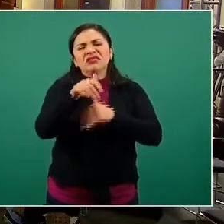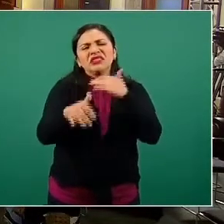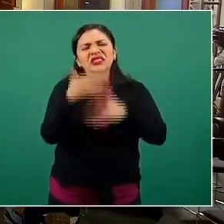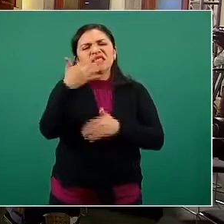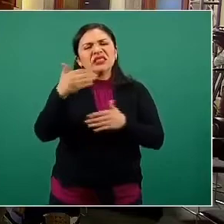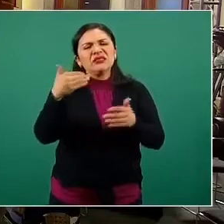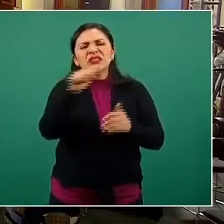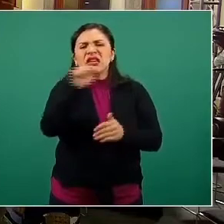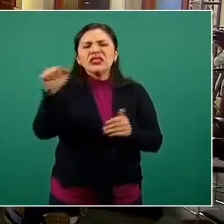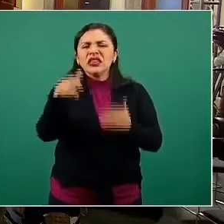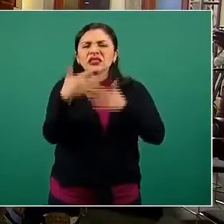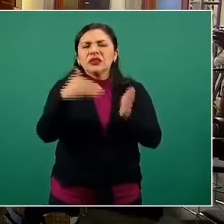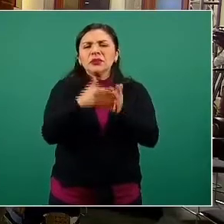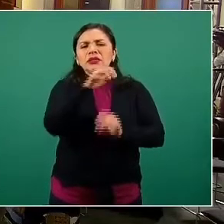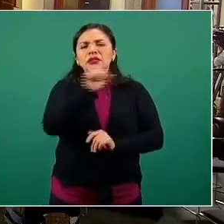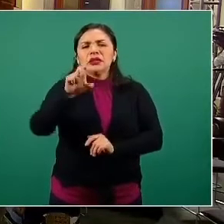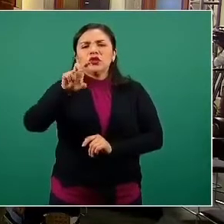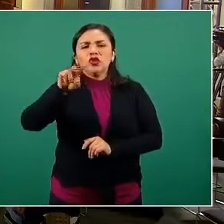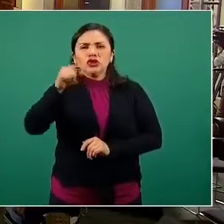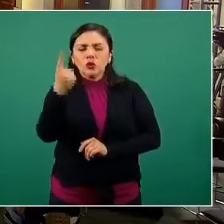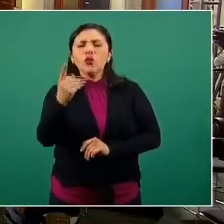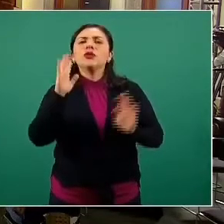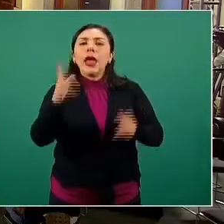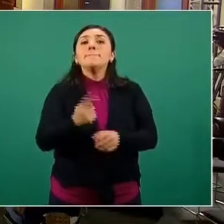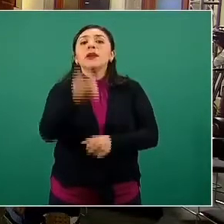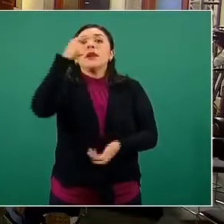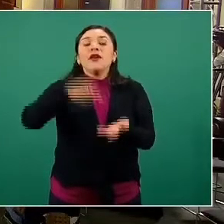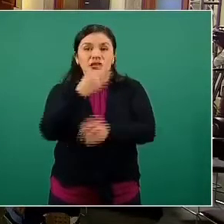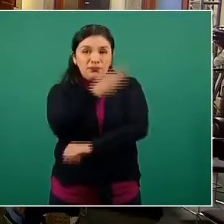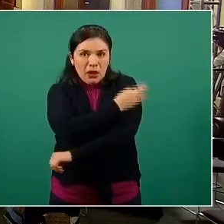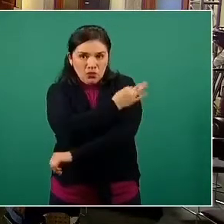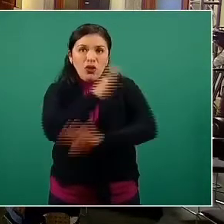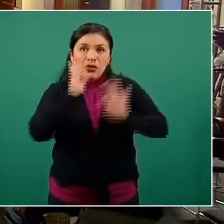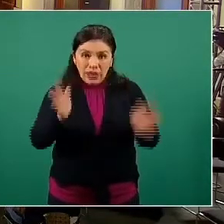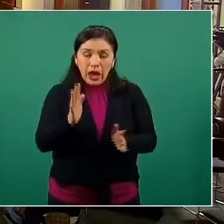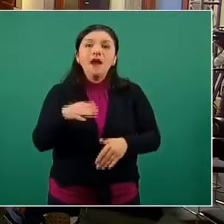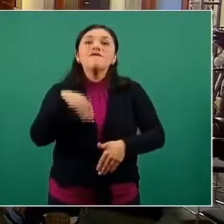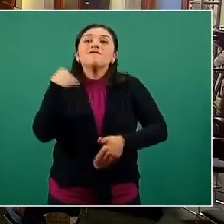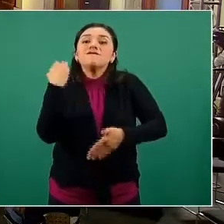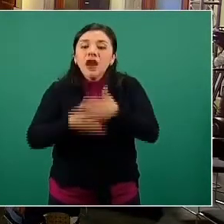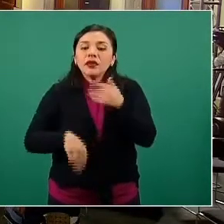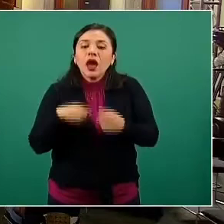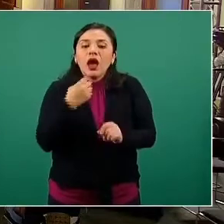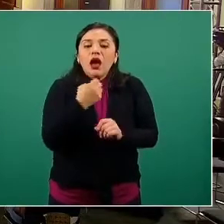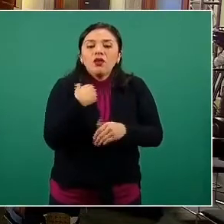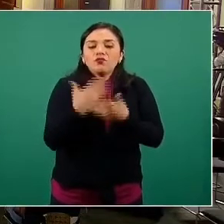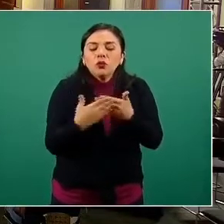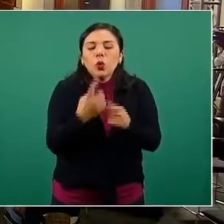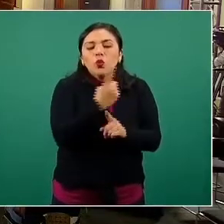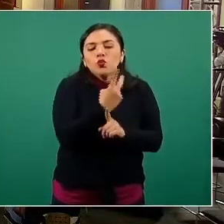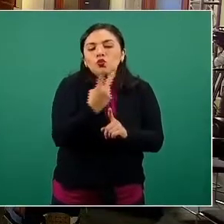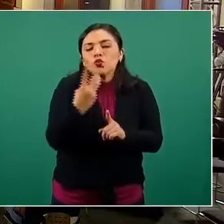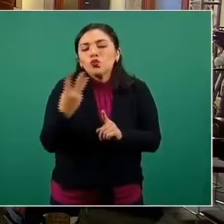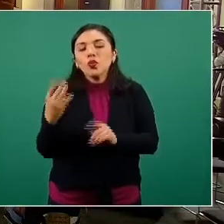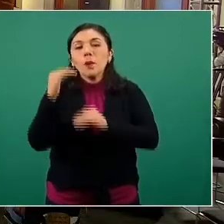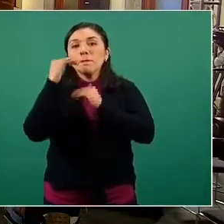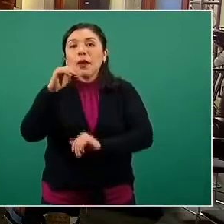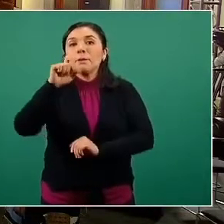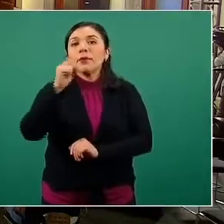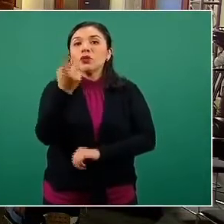615,381, ya tienen la primera dosis y ya se están acercando a los días número 21 posteriores